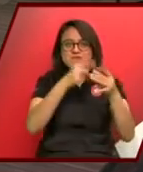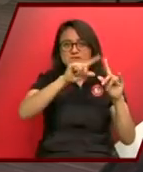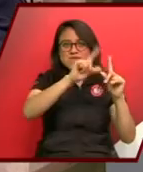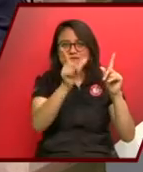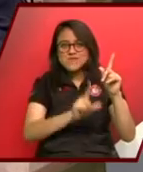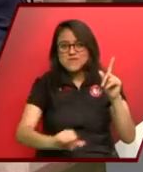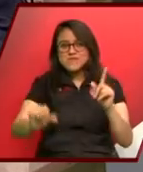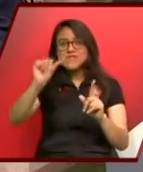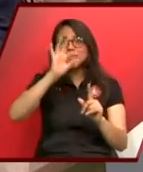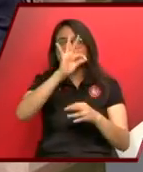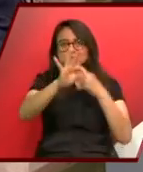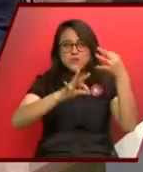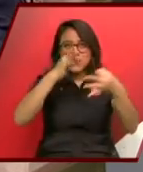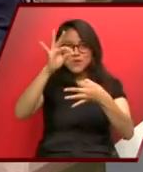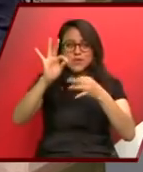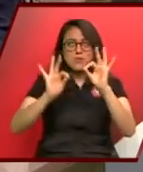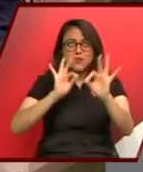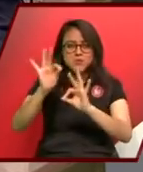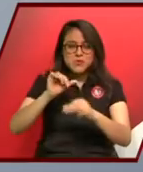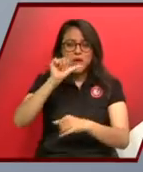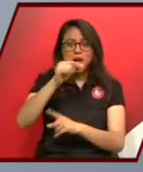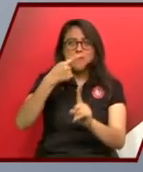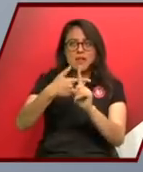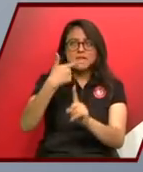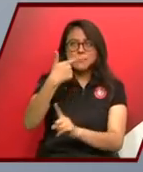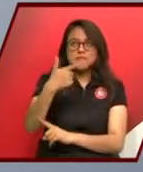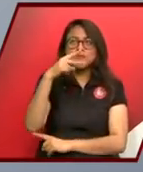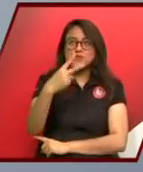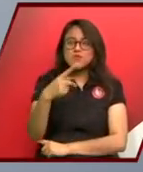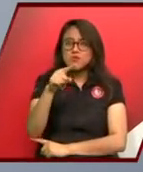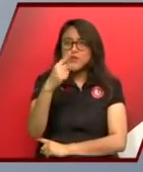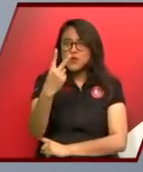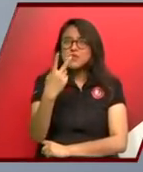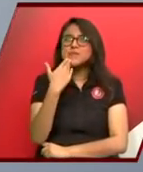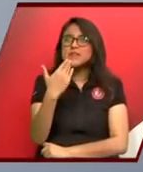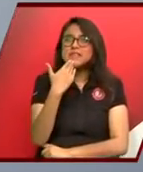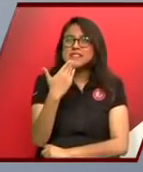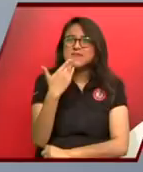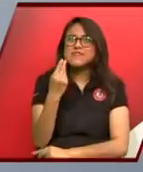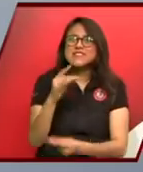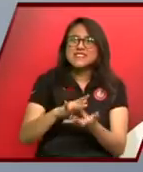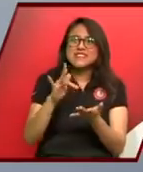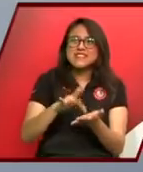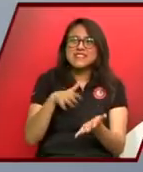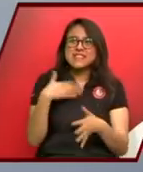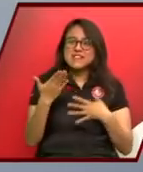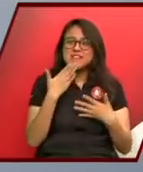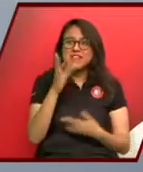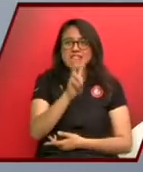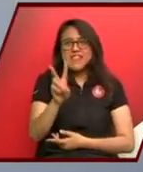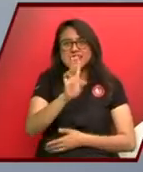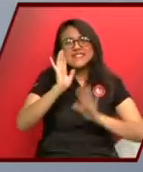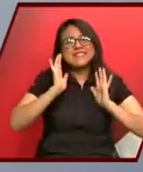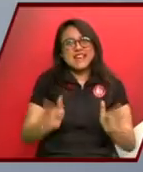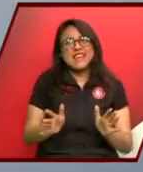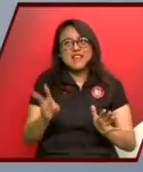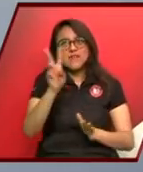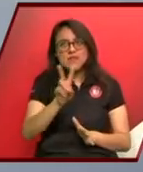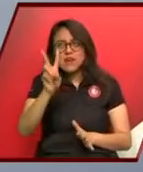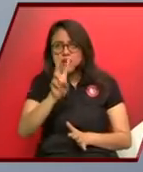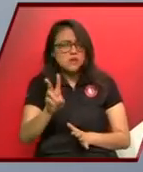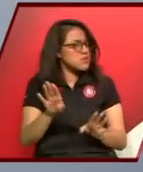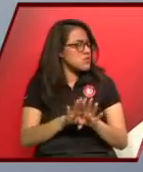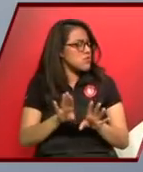AMA 7.2 de Televisión Azteca. ¿Cómo estás, Aline? Gusto saludarte. ¿Qué tal, Jorge? Gracias, igualmente. Muy bien, pues aquí ya disfrutando del viernes.